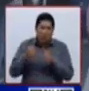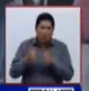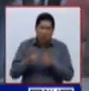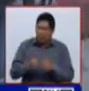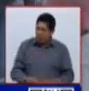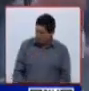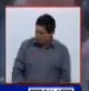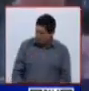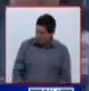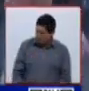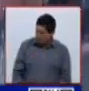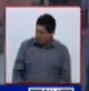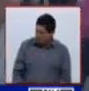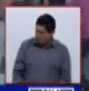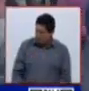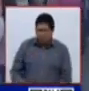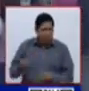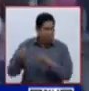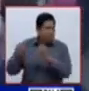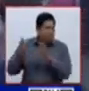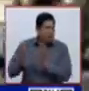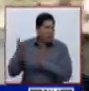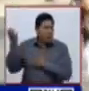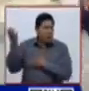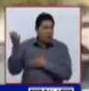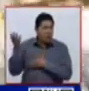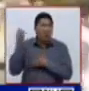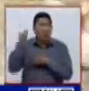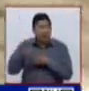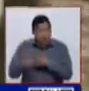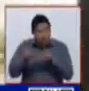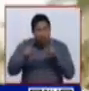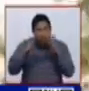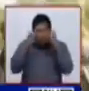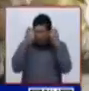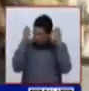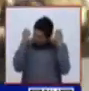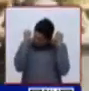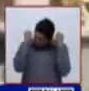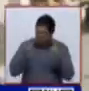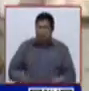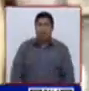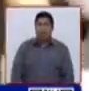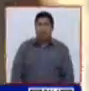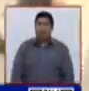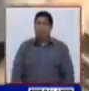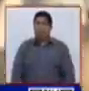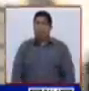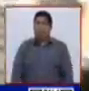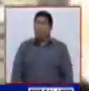dice, al vendedor de la boletería. Ahí es donde la gente se ha enojado. Y...